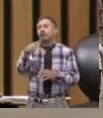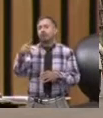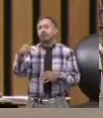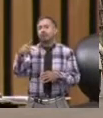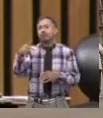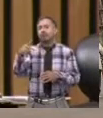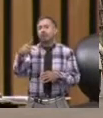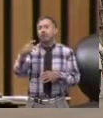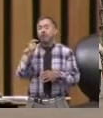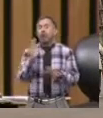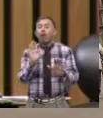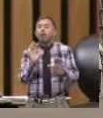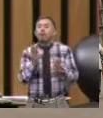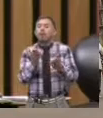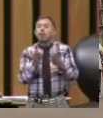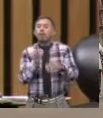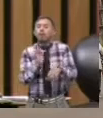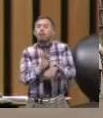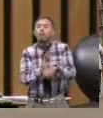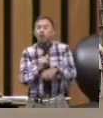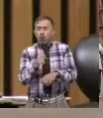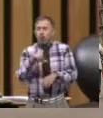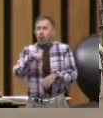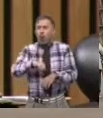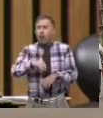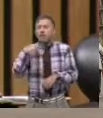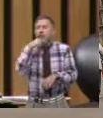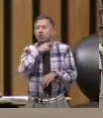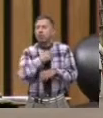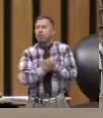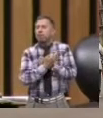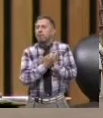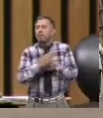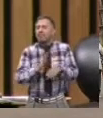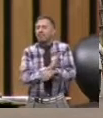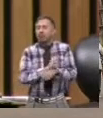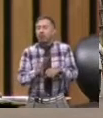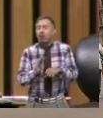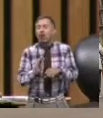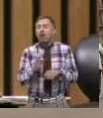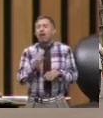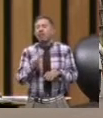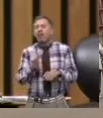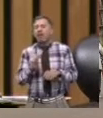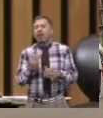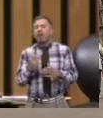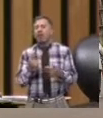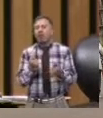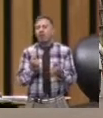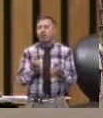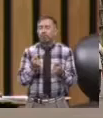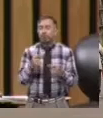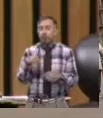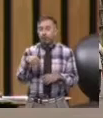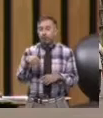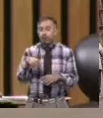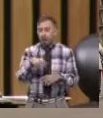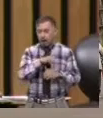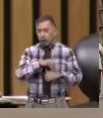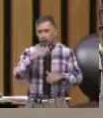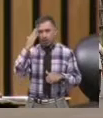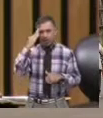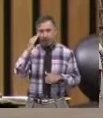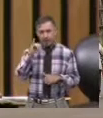de búsqueda del beneficio a corto plazo y que implica el vaciamiento de consideraciones éticas, lo que hace esta autoridad es señalar